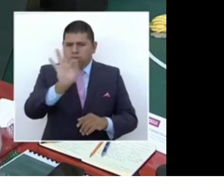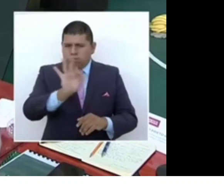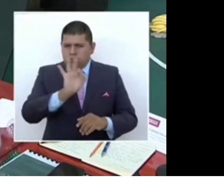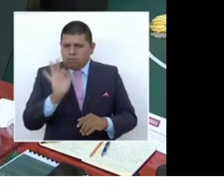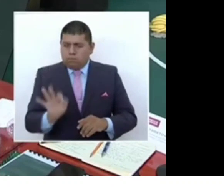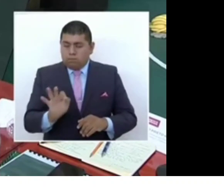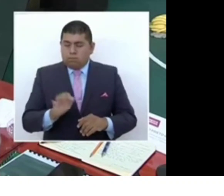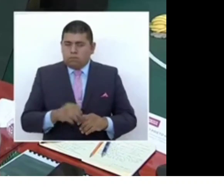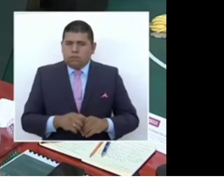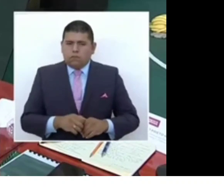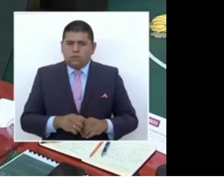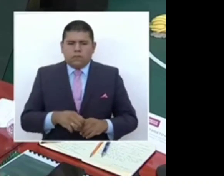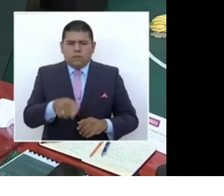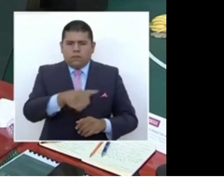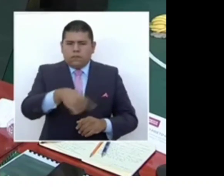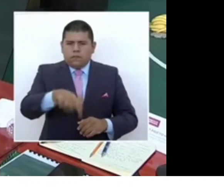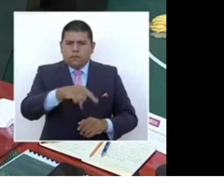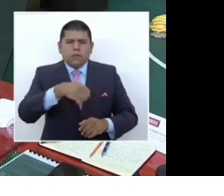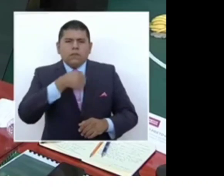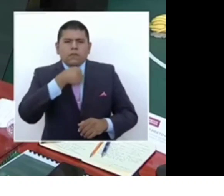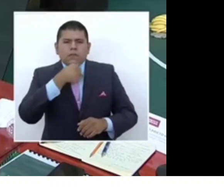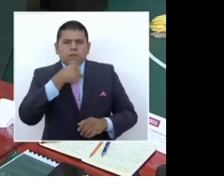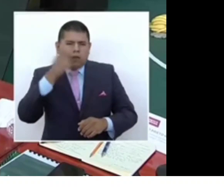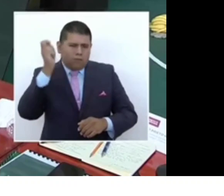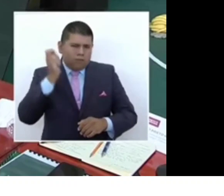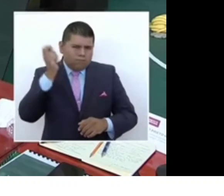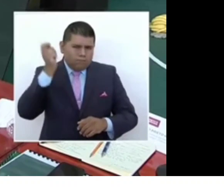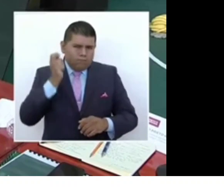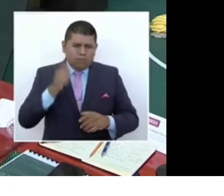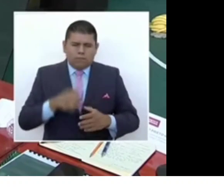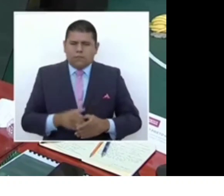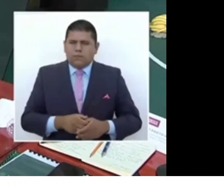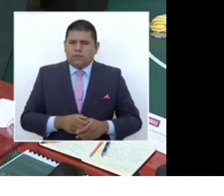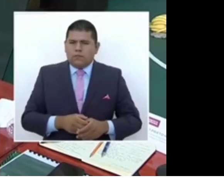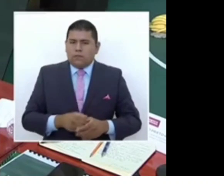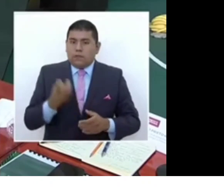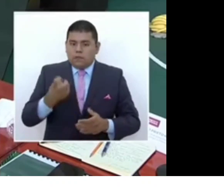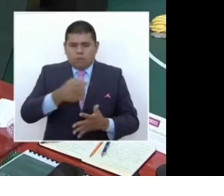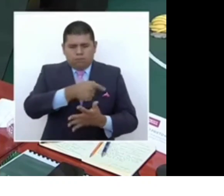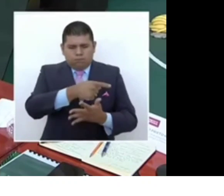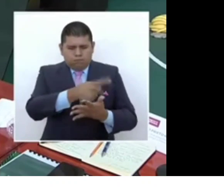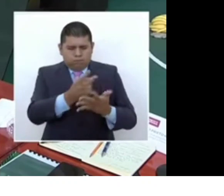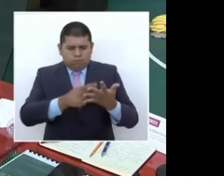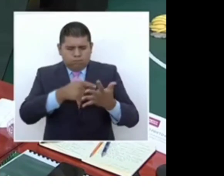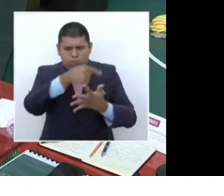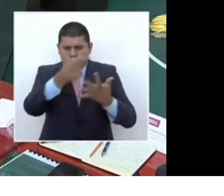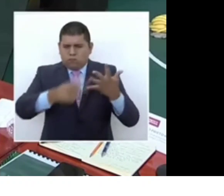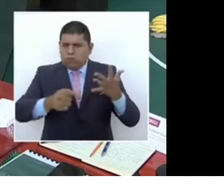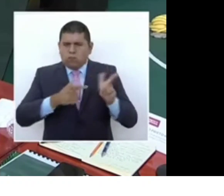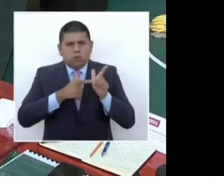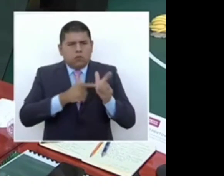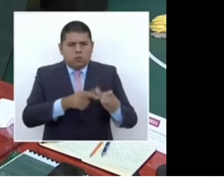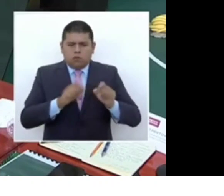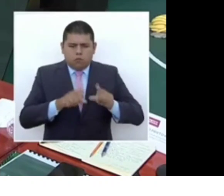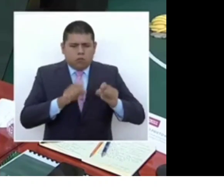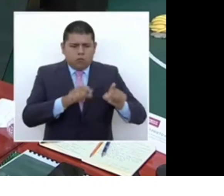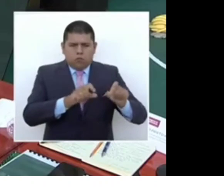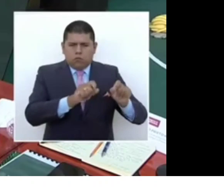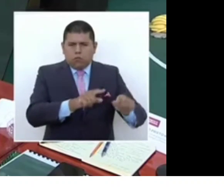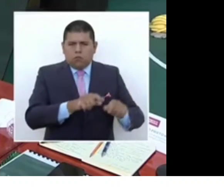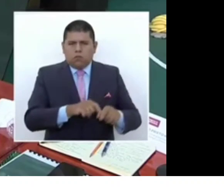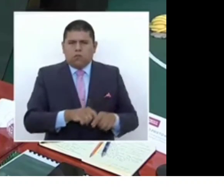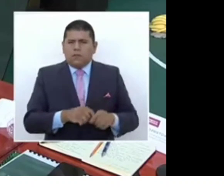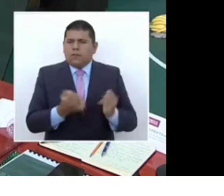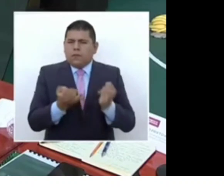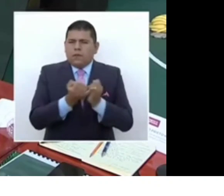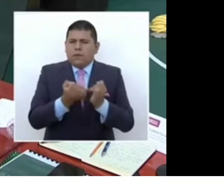20% para las pensiones. De modo que los programas de bienestar continúan y